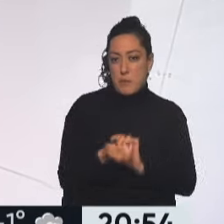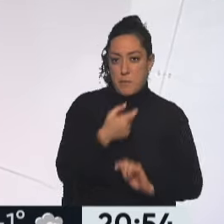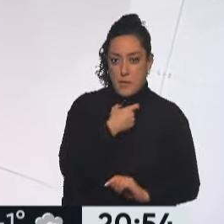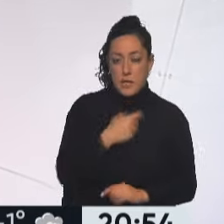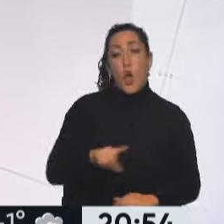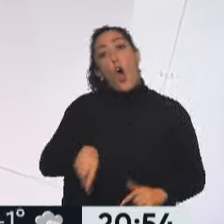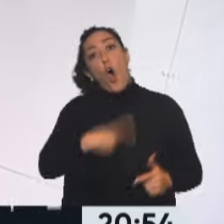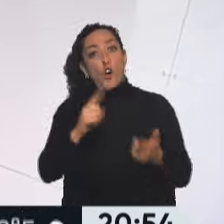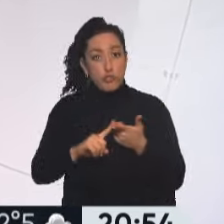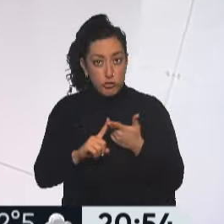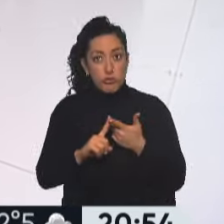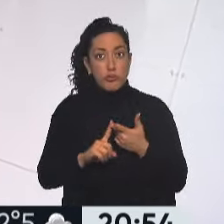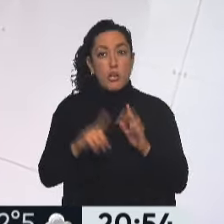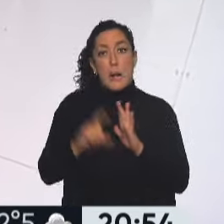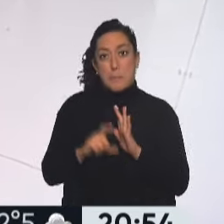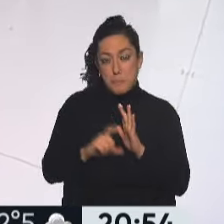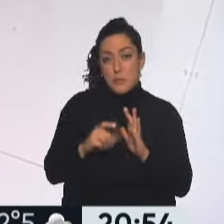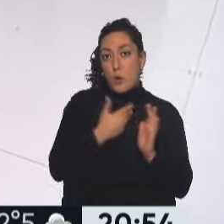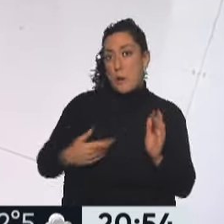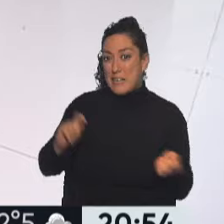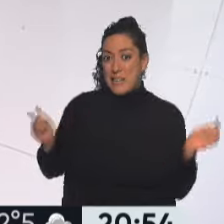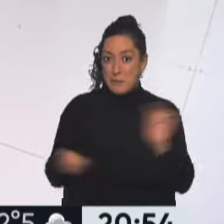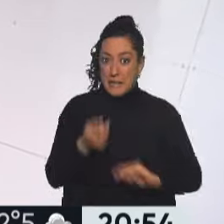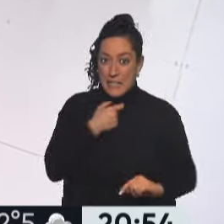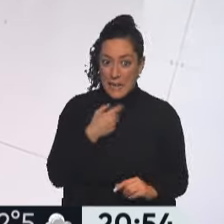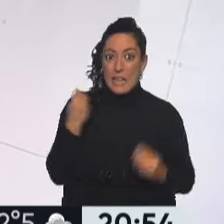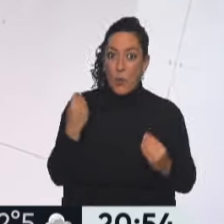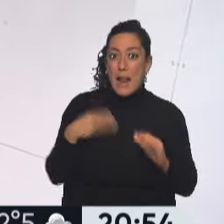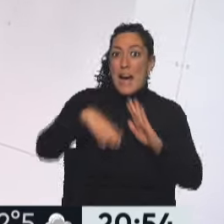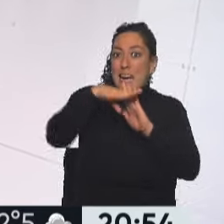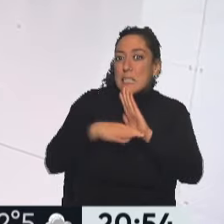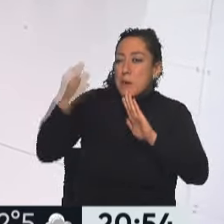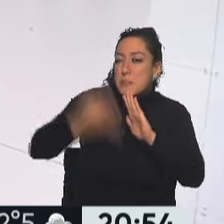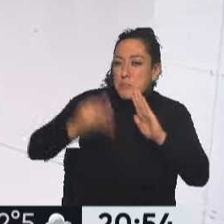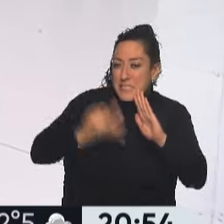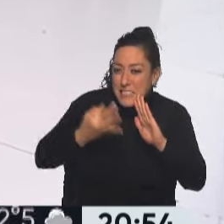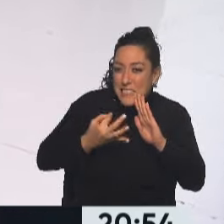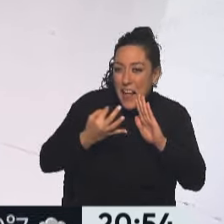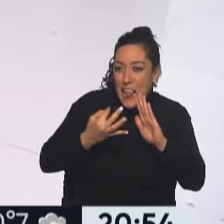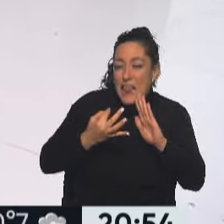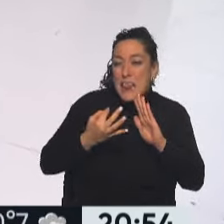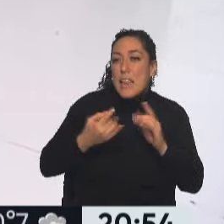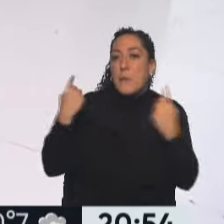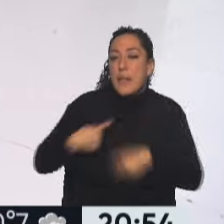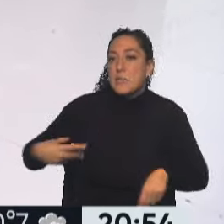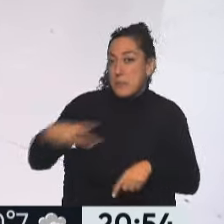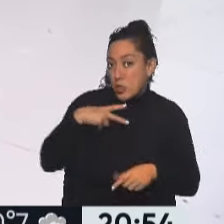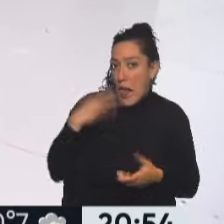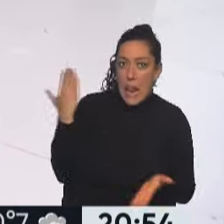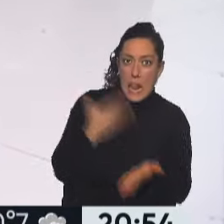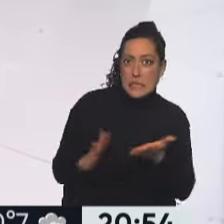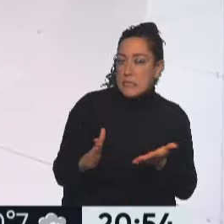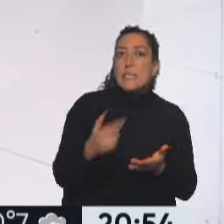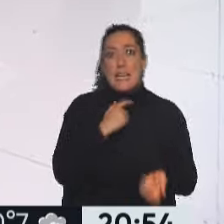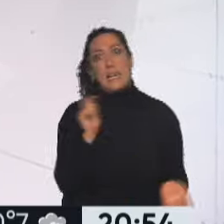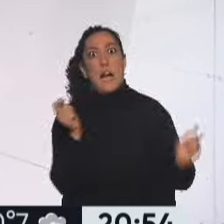otra cuestión que busca revertir el gobierno es el rechazo al régimen especial de ingreso de bienes personales, una